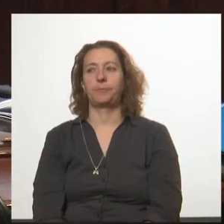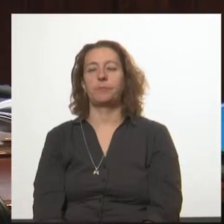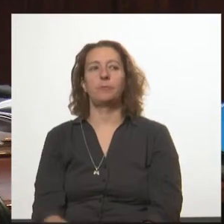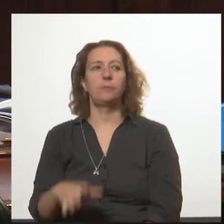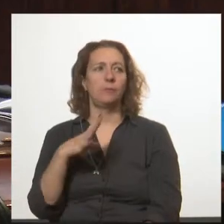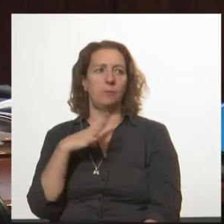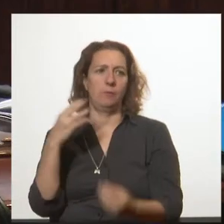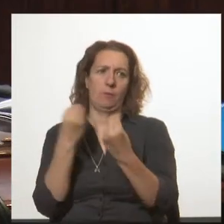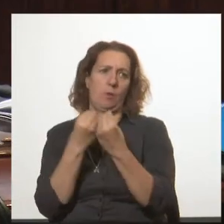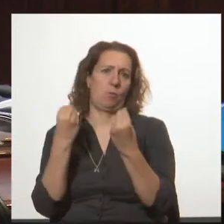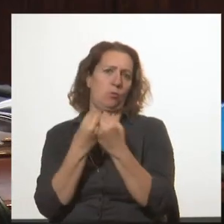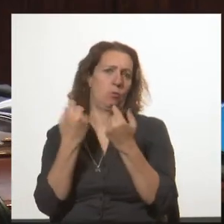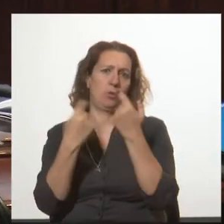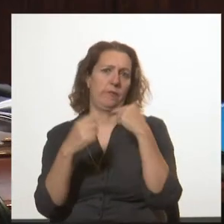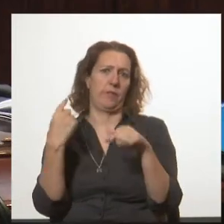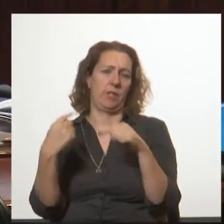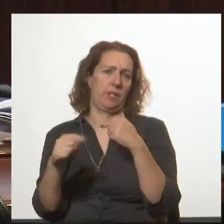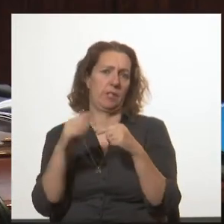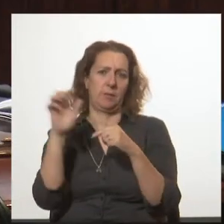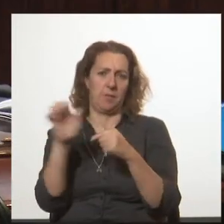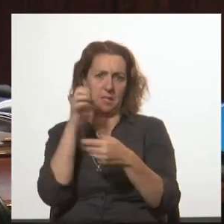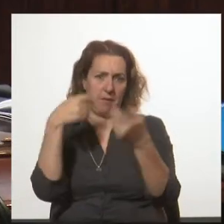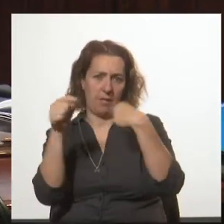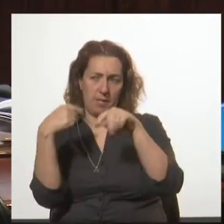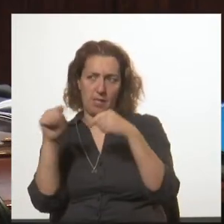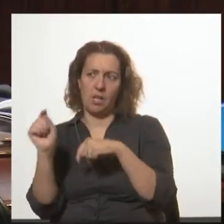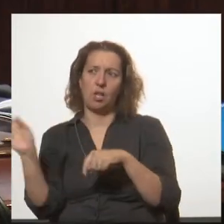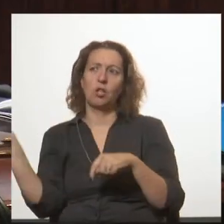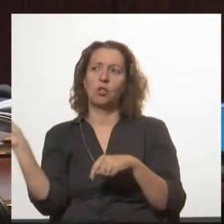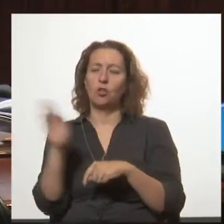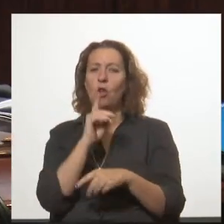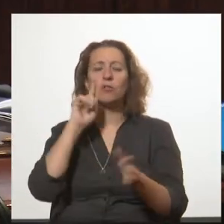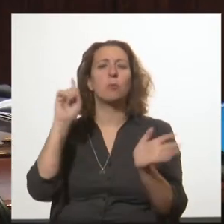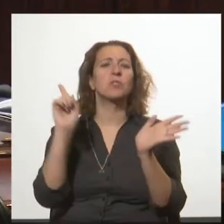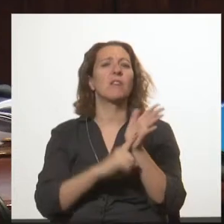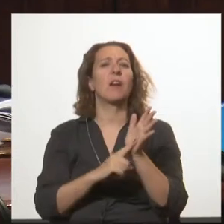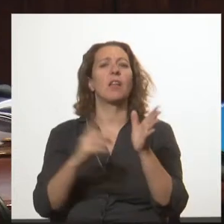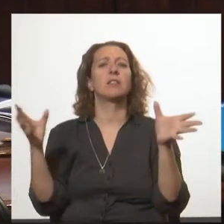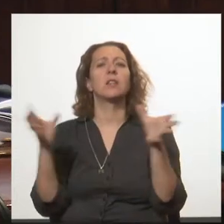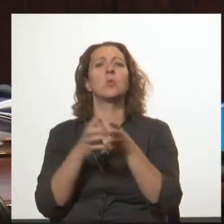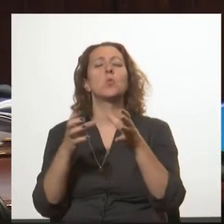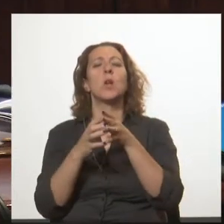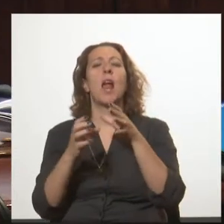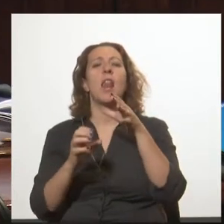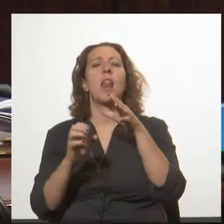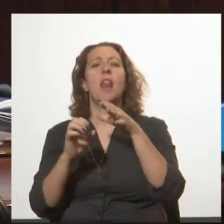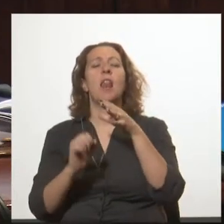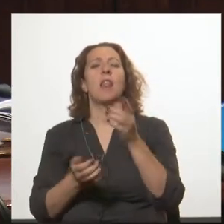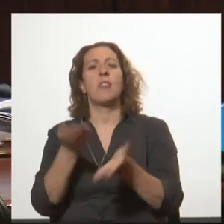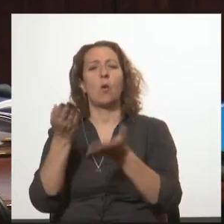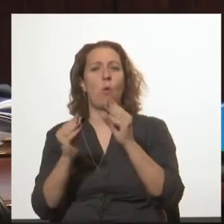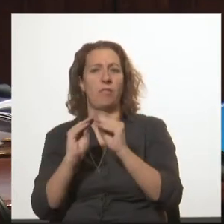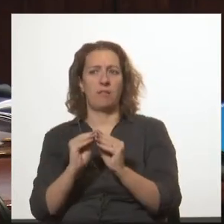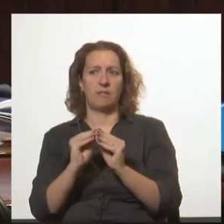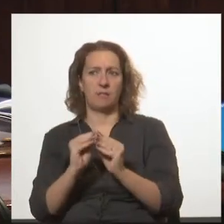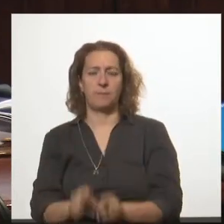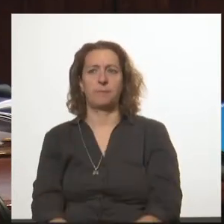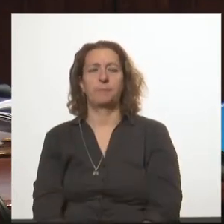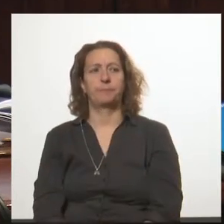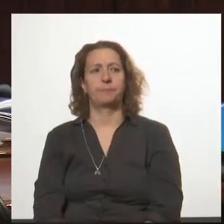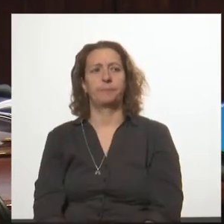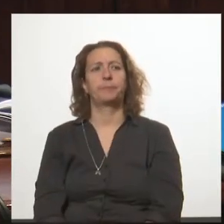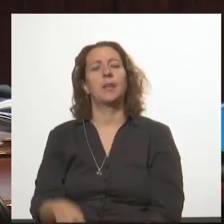múltiples proveedores y fueron todas sin excepción observada por el tribunal de cuentas en relación a los ingresos comerciales